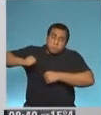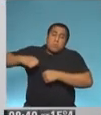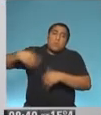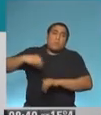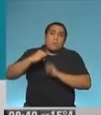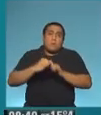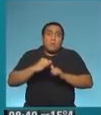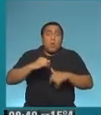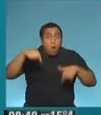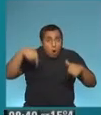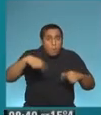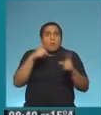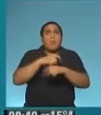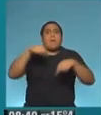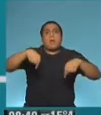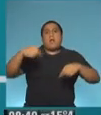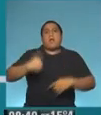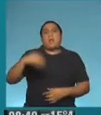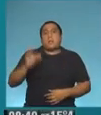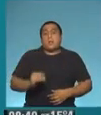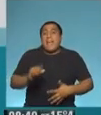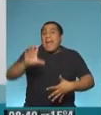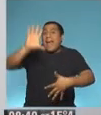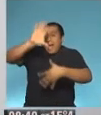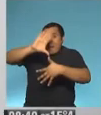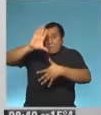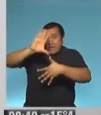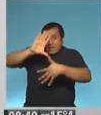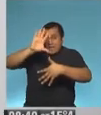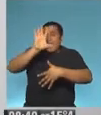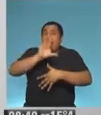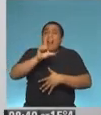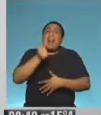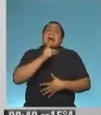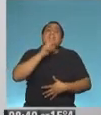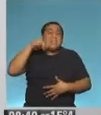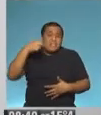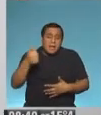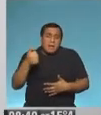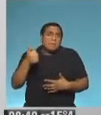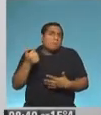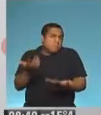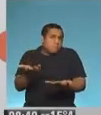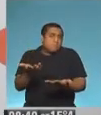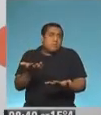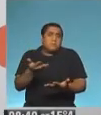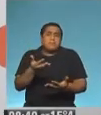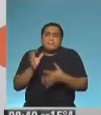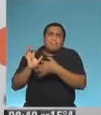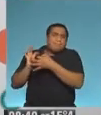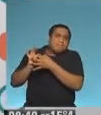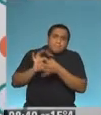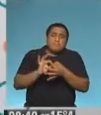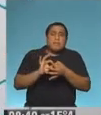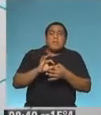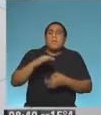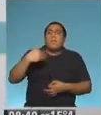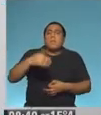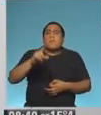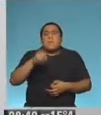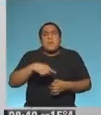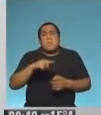en Argentina, que tenemos en América Latina, y que eso lleva de la mano trastornos,